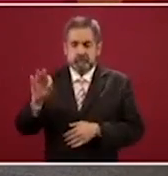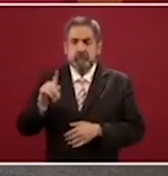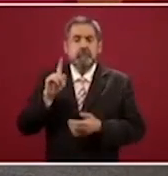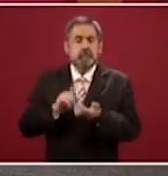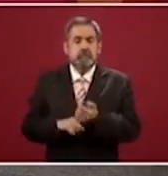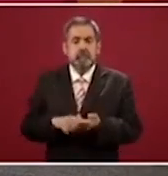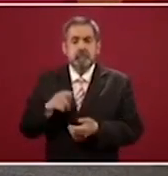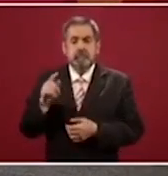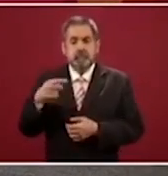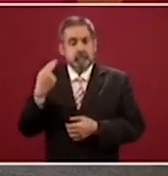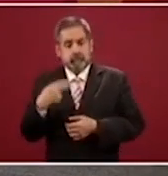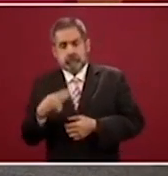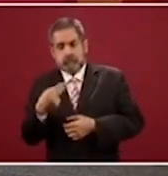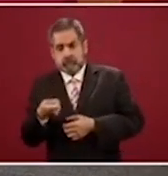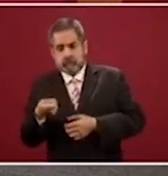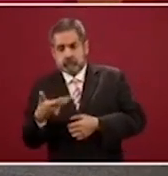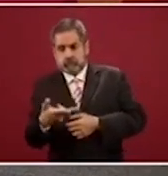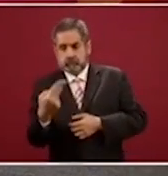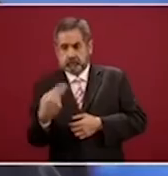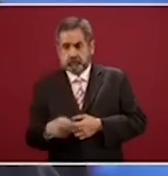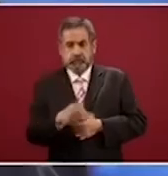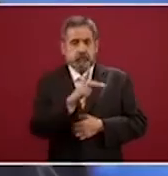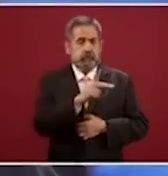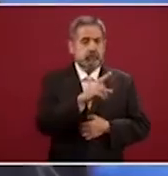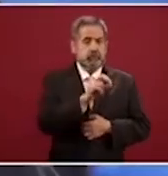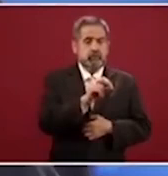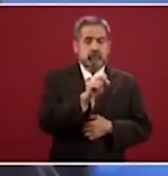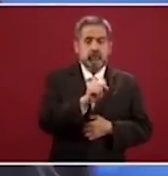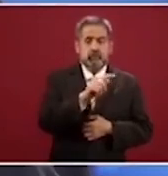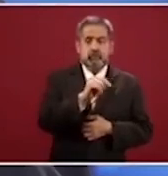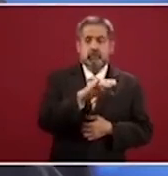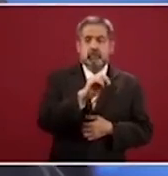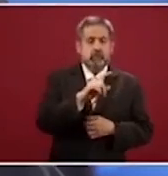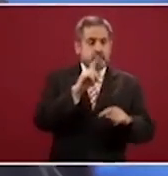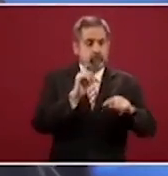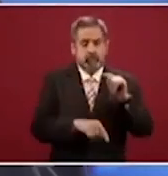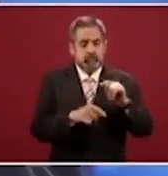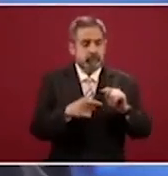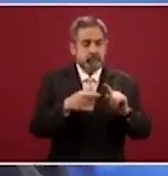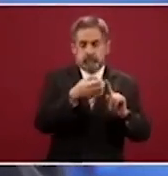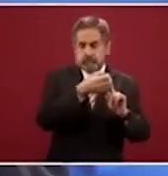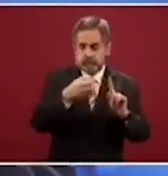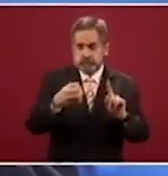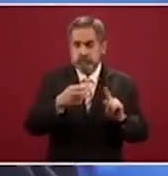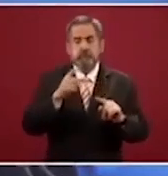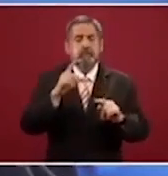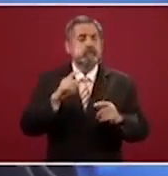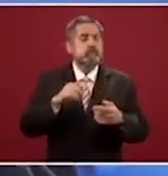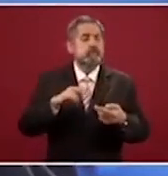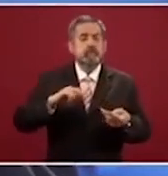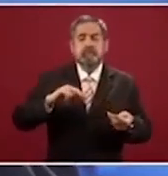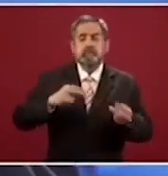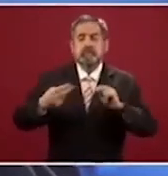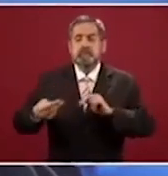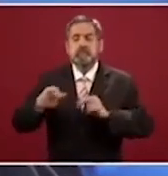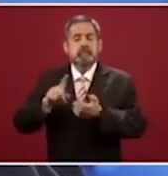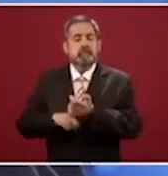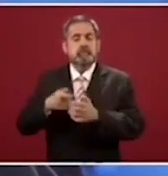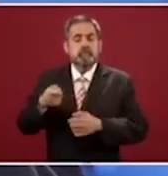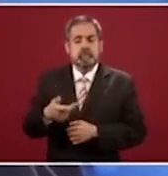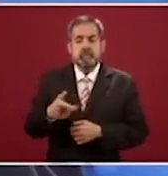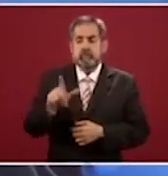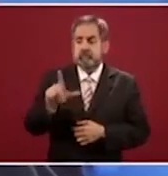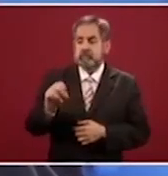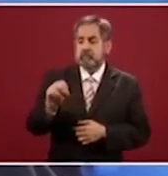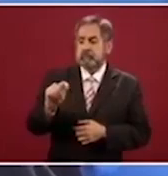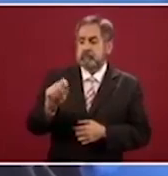se denomina ahora pronósticos para la asistencia pública, se modifica su decreto y ahora se llama Lotería